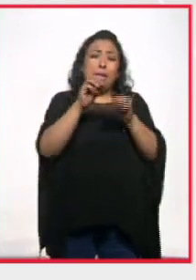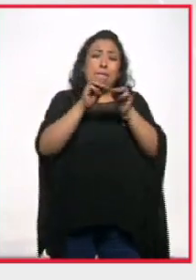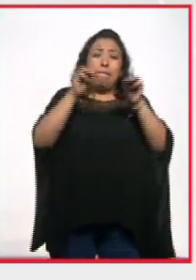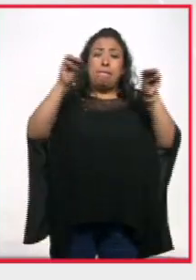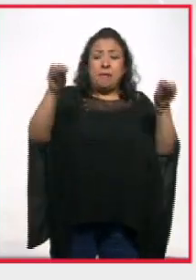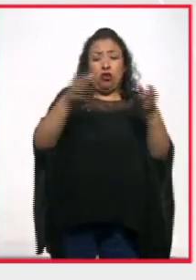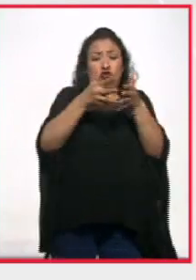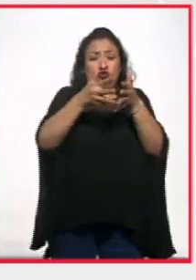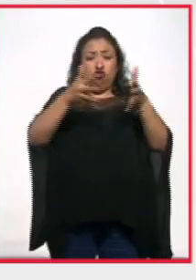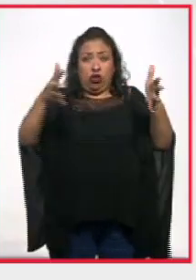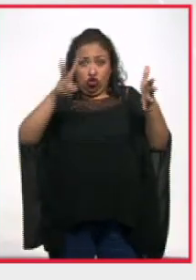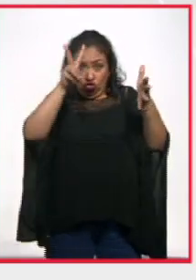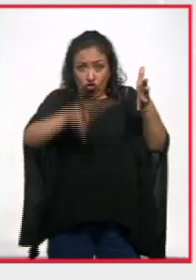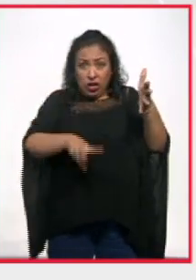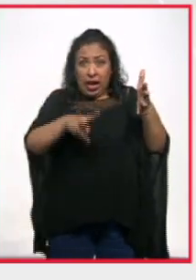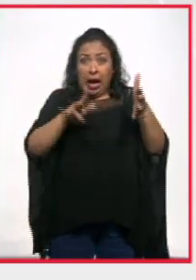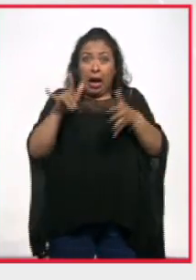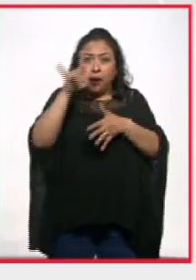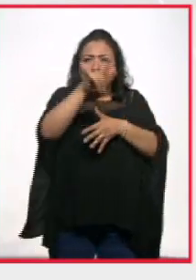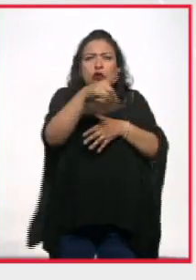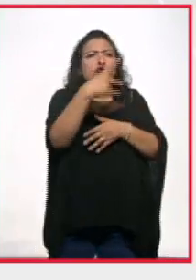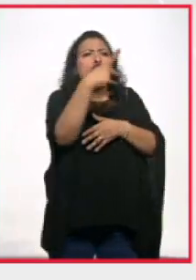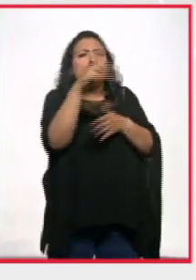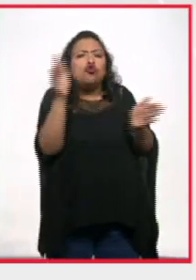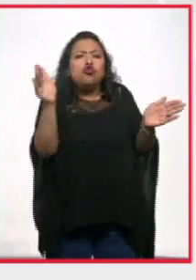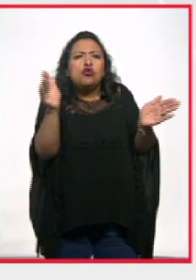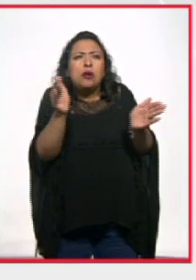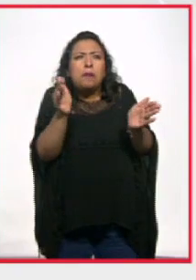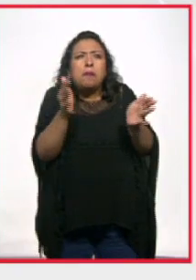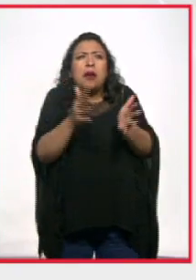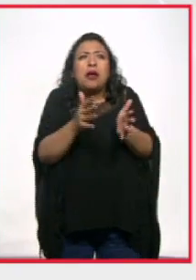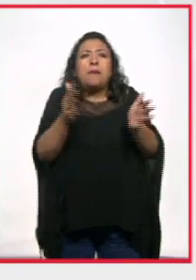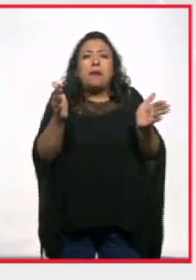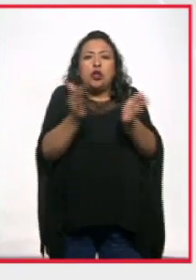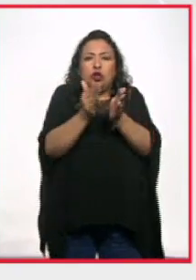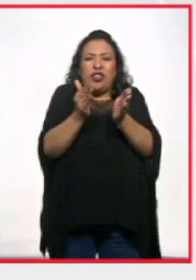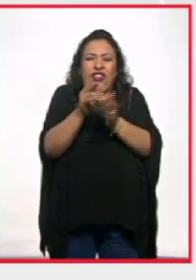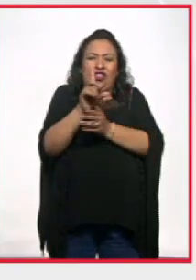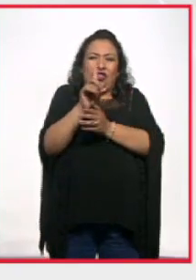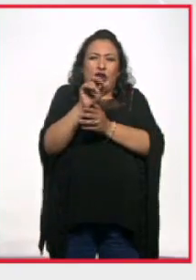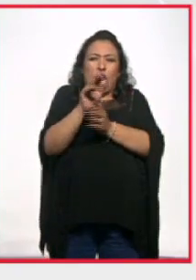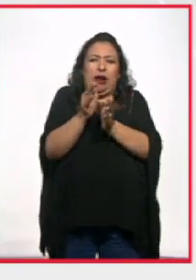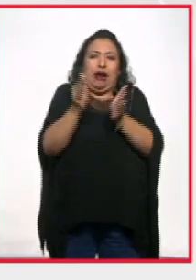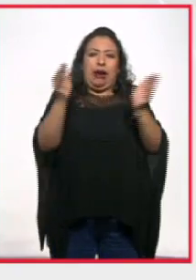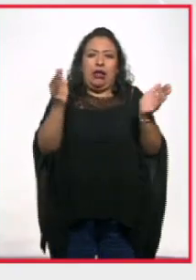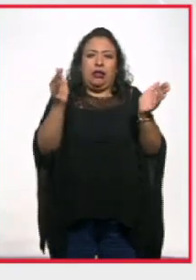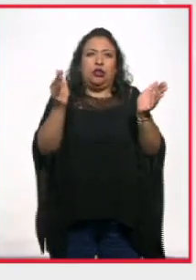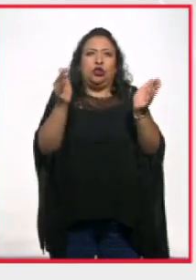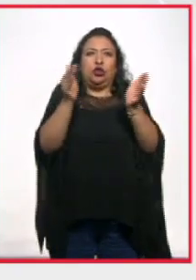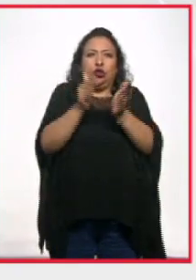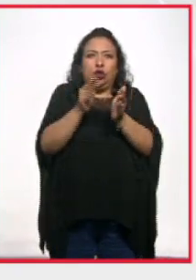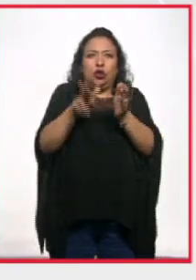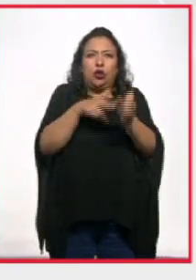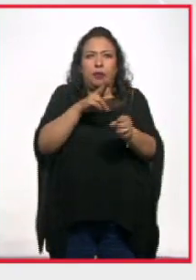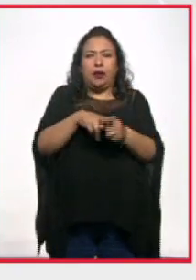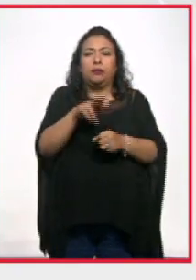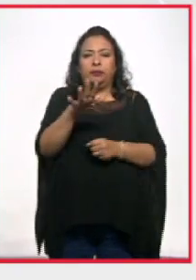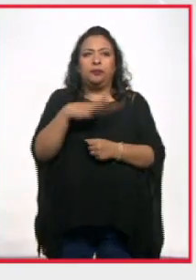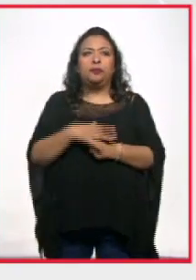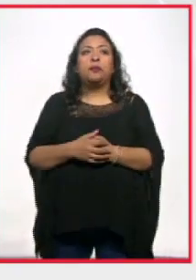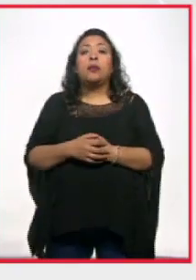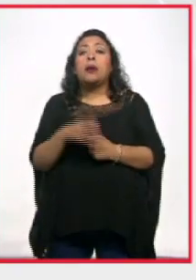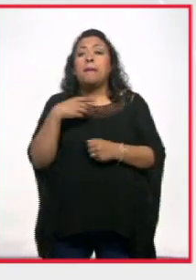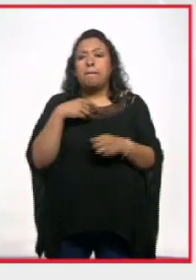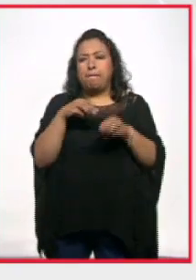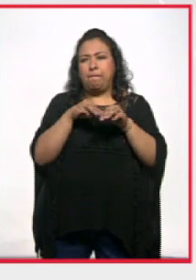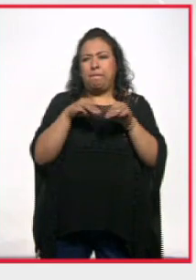largo, ¿cuánto miden sus aviones? Porque son más grandes que un dron, más pequeños que un avión de pasajeros normal. Claro. Bueno,